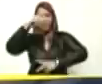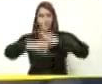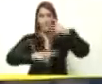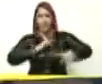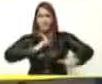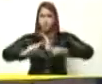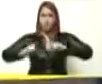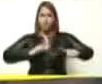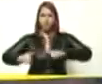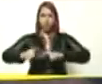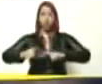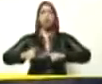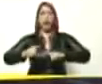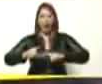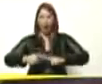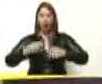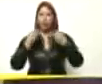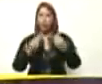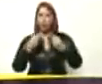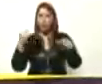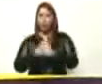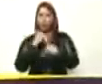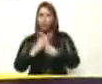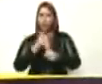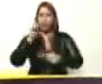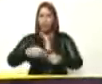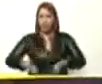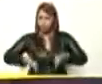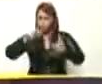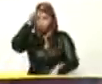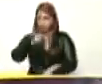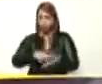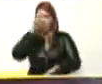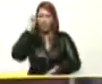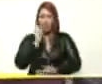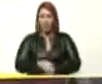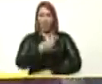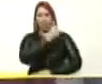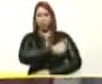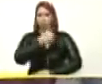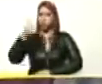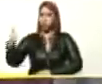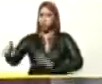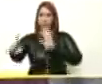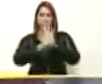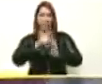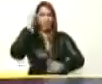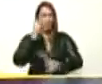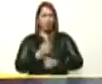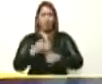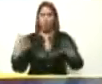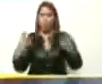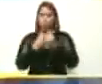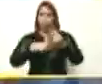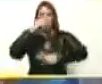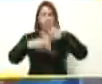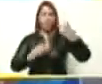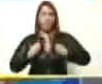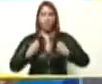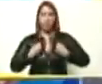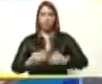para su ejecución, y cumplimiento, cada ley, nacer, con su plan, de vida,